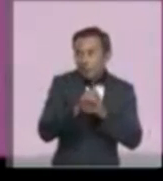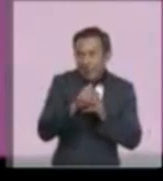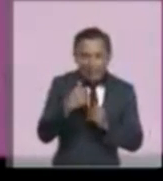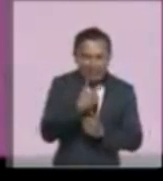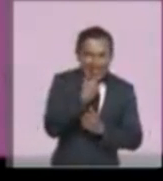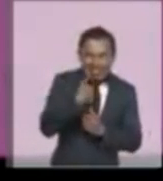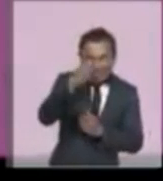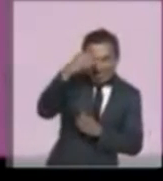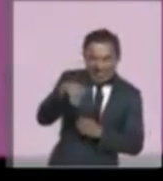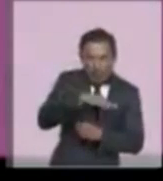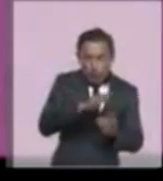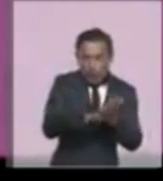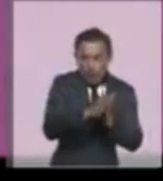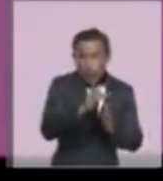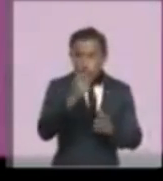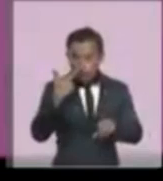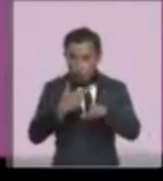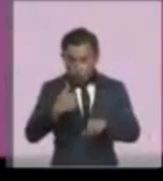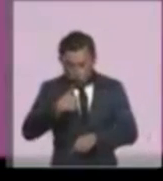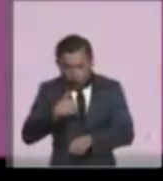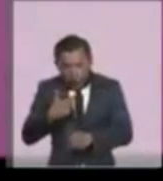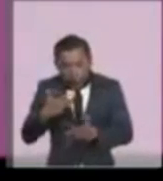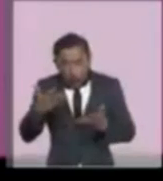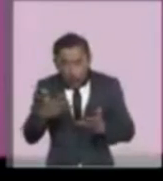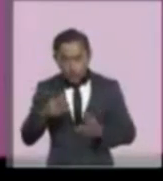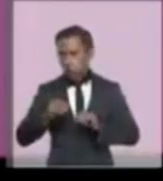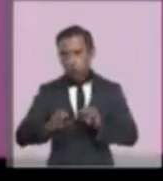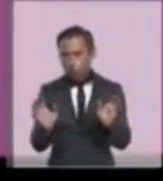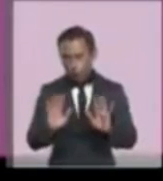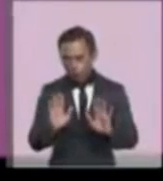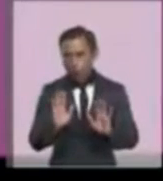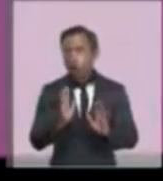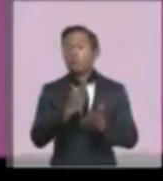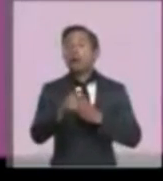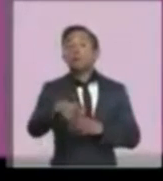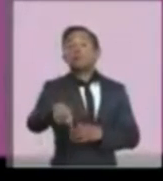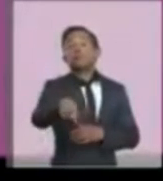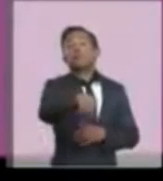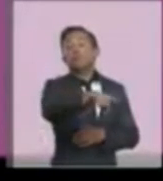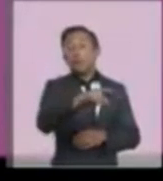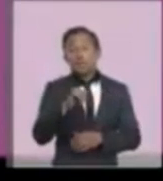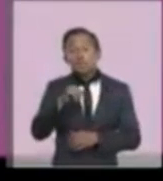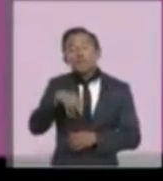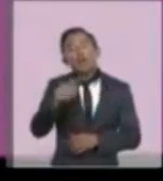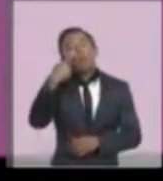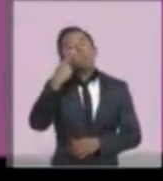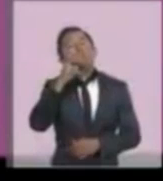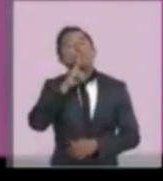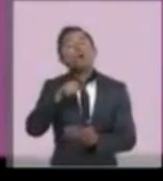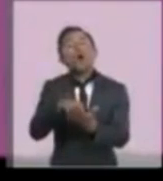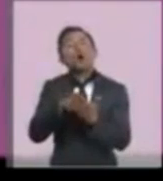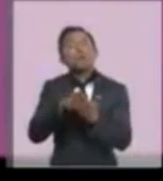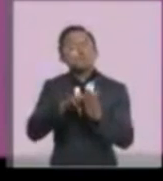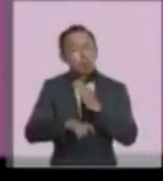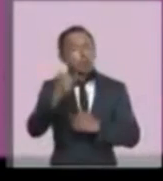fuera no porque una... lo hemos hecho nosotros. El INE no me ha demostrado que nosotros lo hubiéramos enviado. Tú tienes una